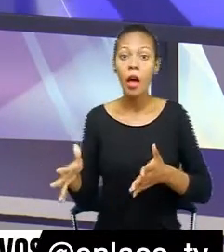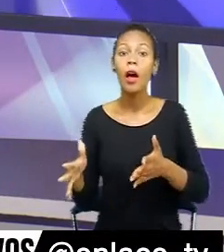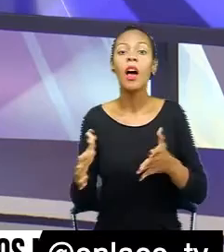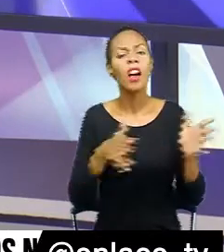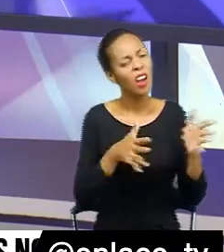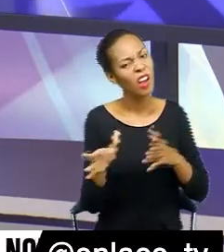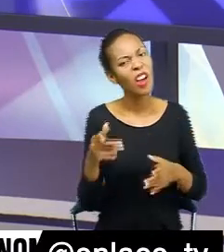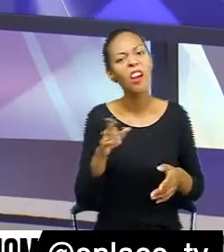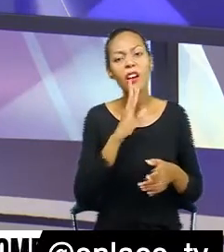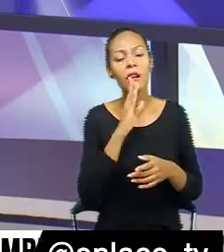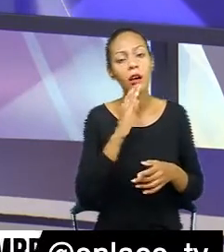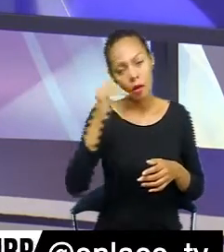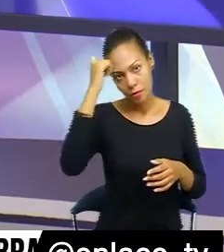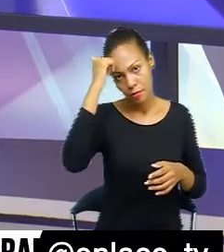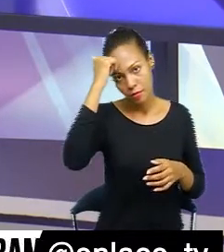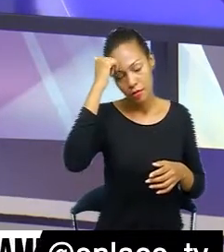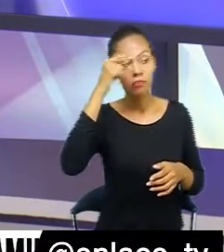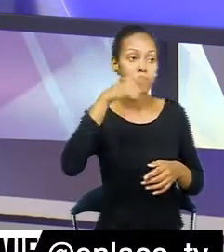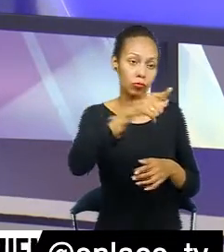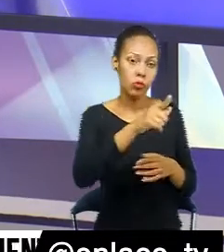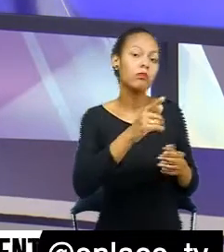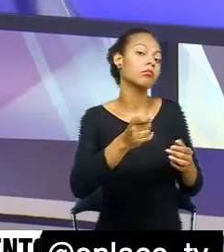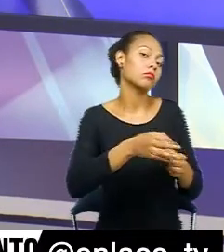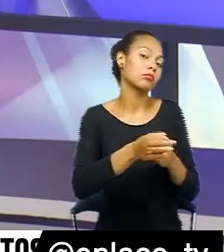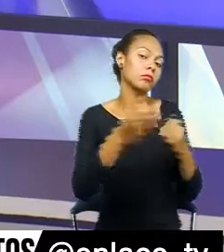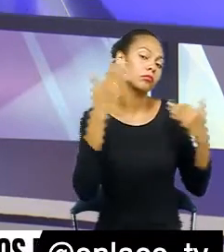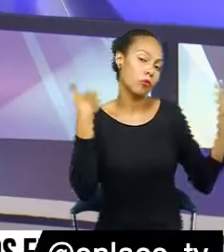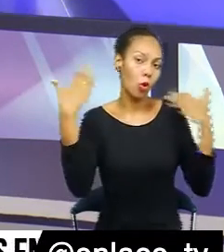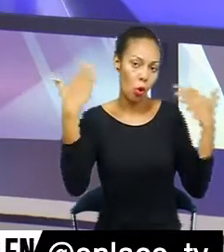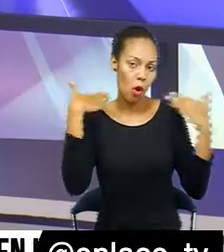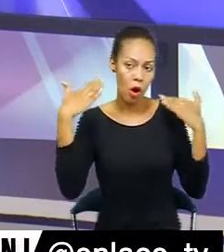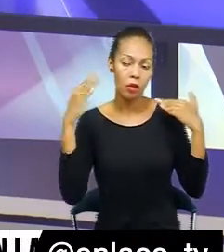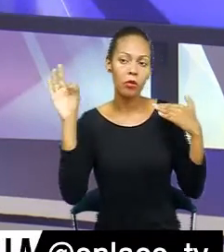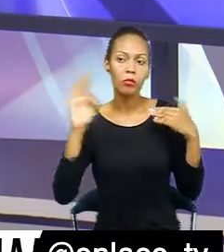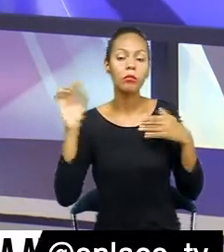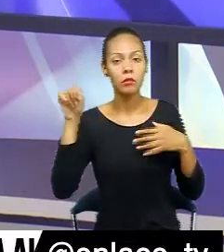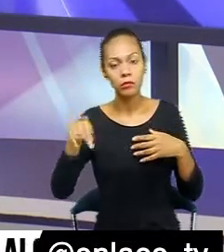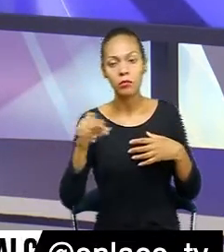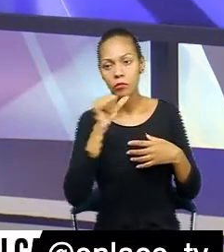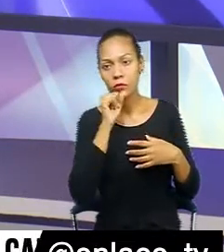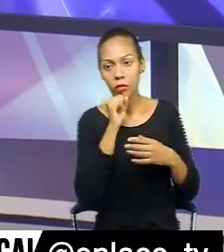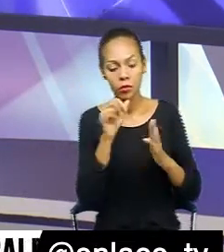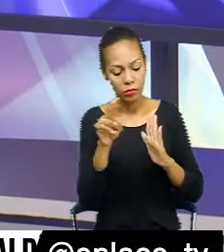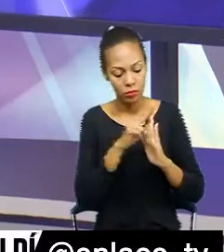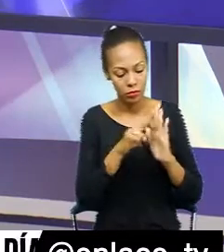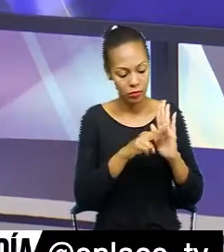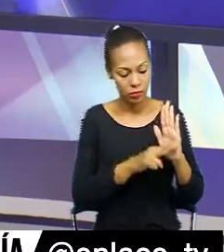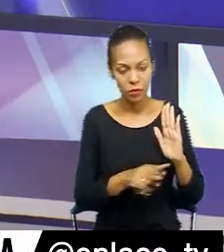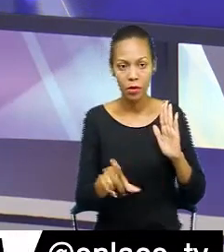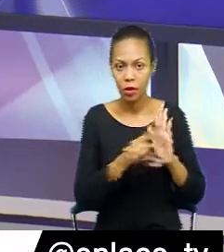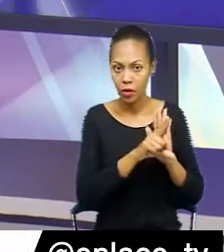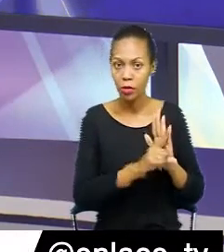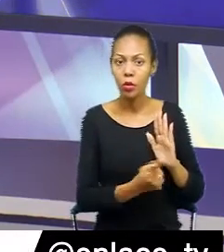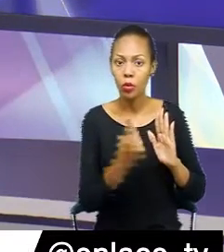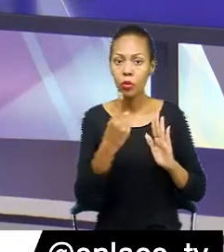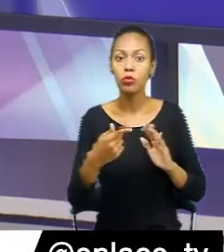Bermeja. La temática se basa en las nuevas normas que establece el decreto de reglamento único disciplinario del